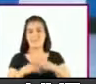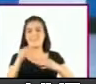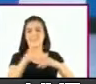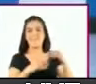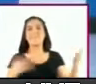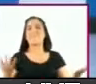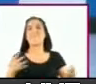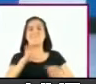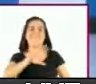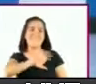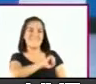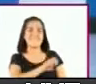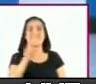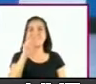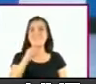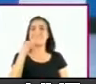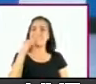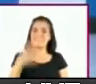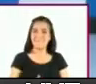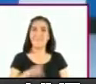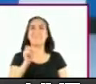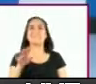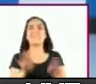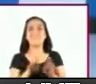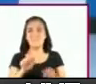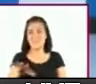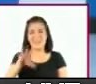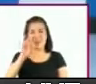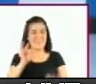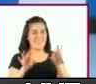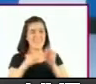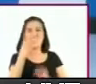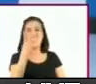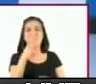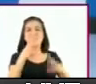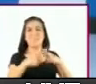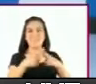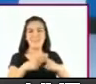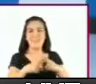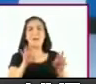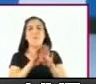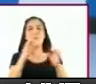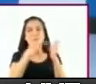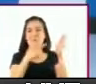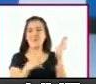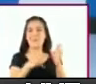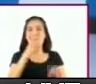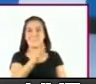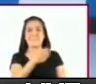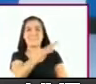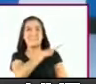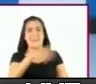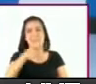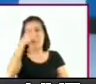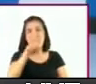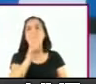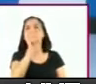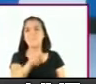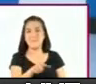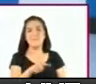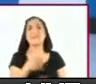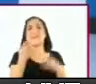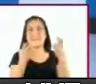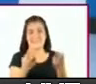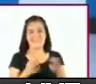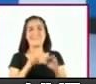¡Qué fascinante, profesora! Hemos obtenido 2 expresiones algebraicas o reglas generales para una misma situación. Así